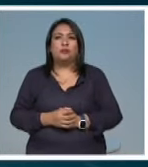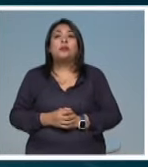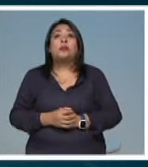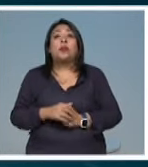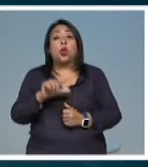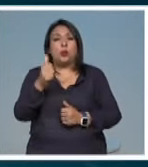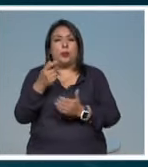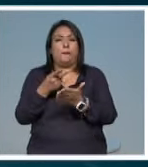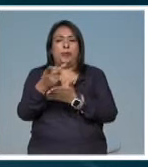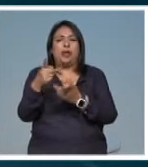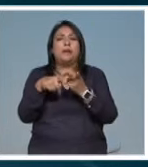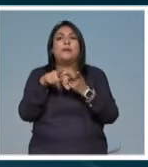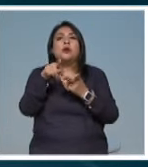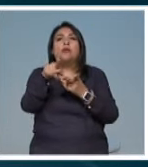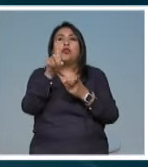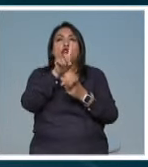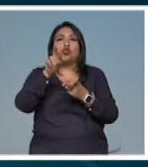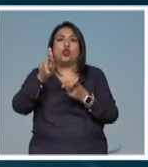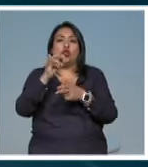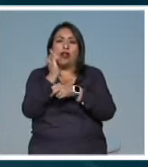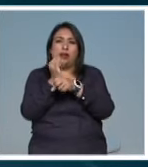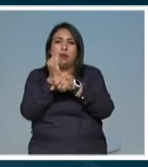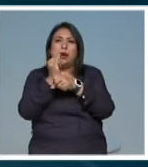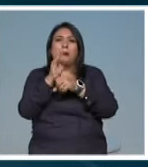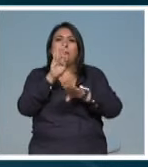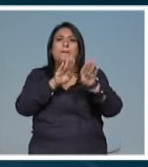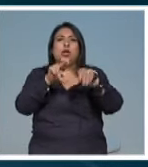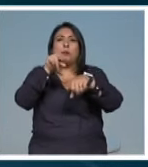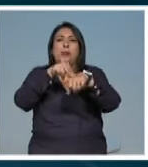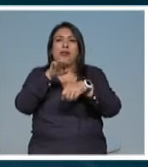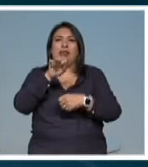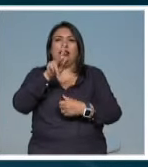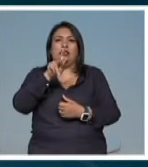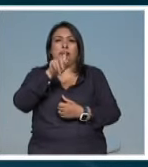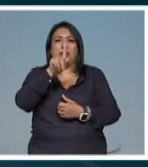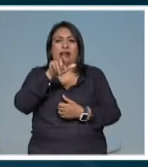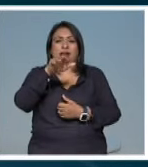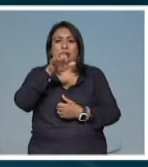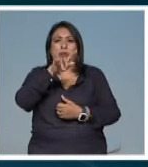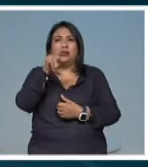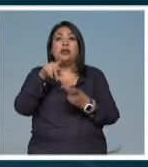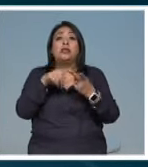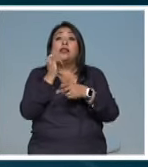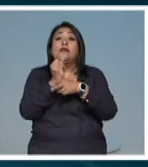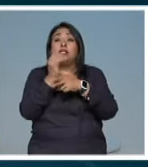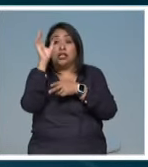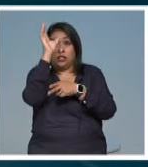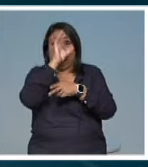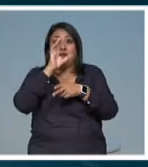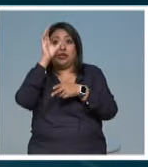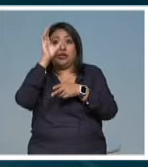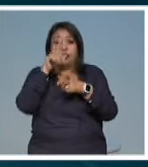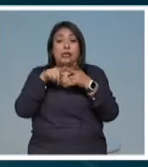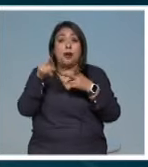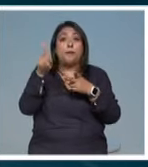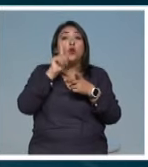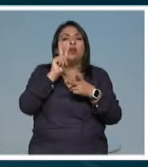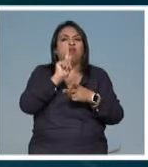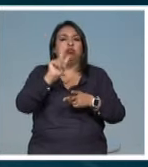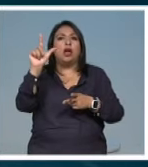El galardón también lo recibió la doctora en investigación biomédica Esperanza Martínez Romero, en investigación científica. Ella